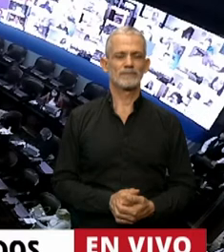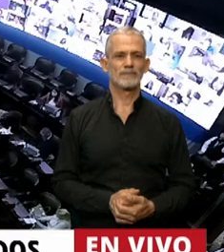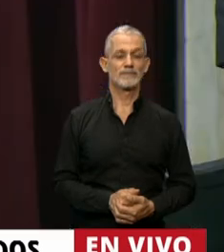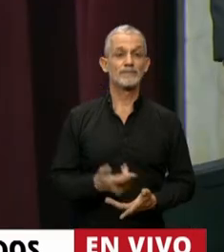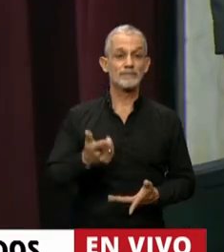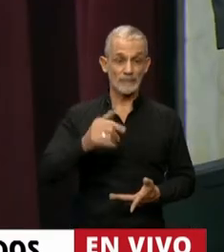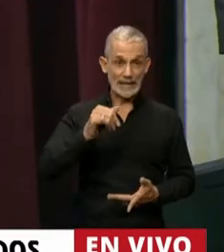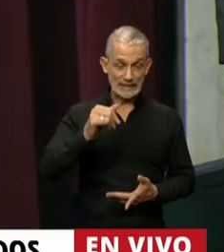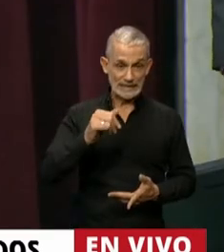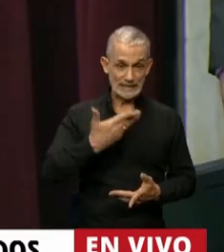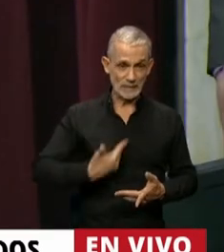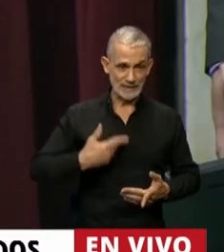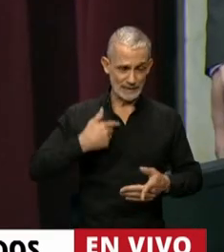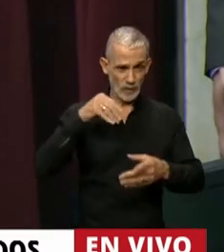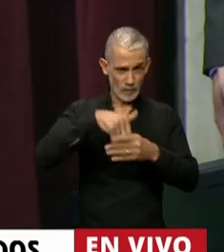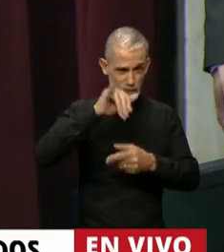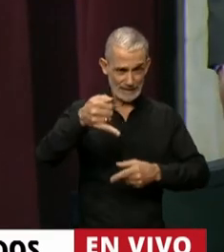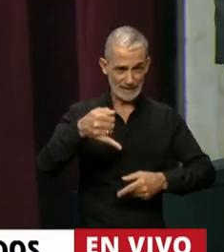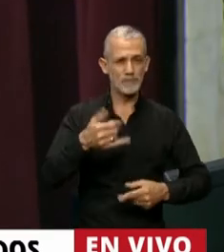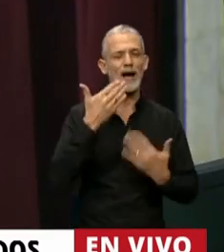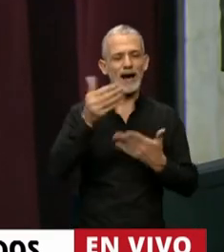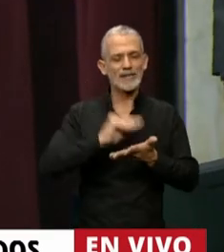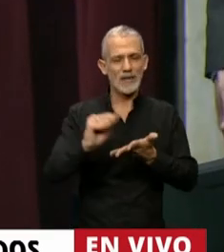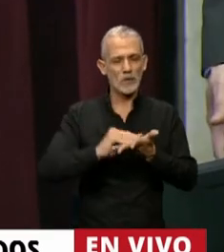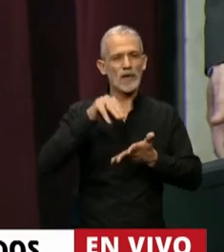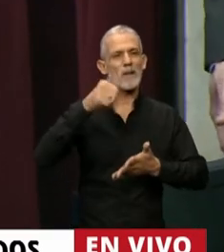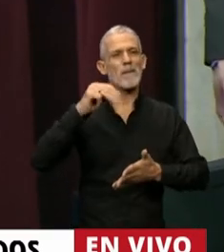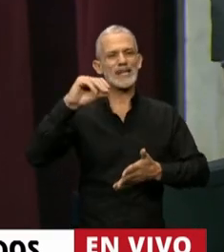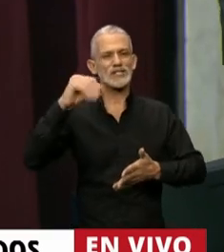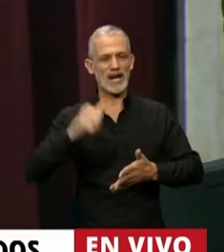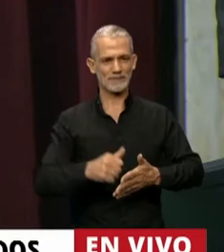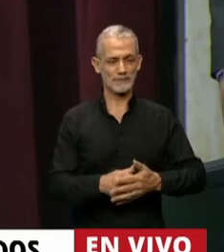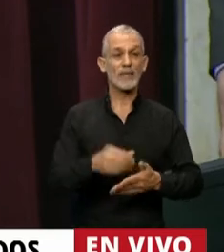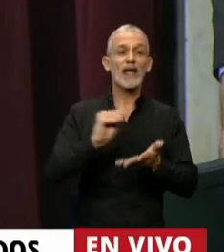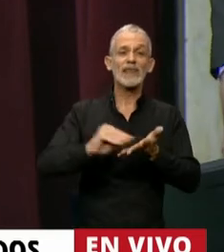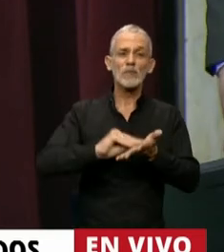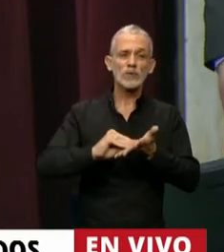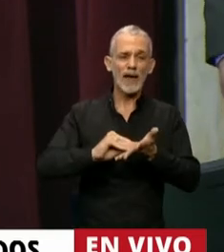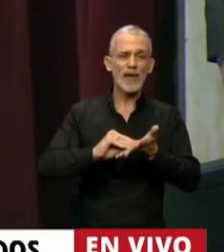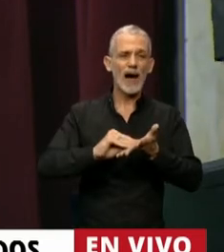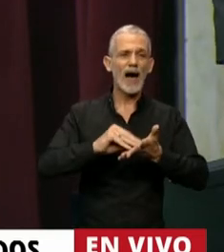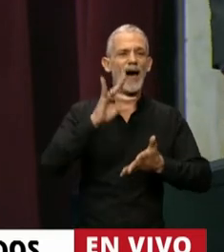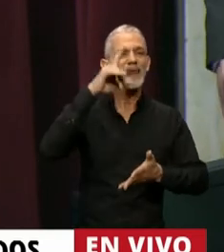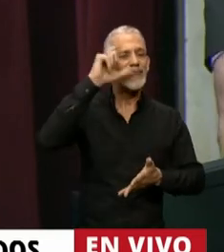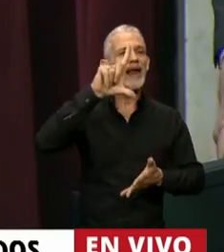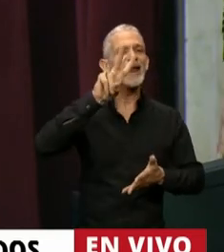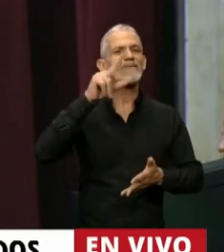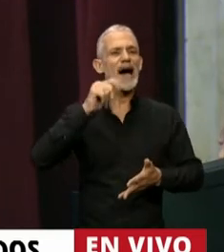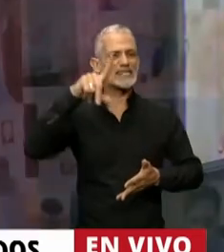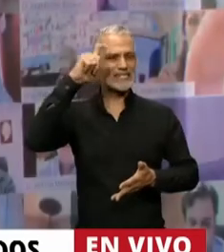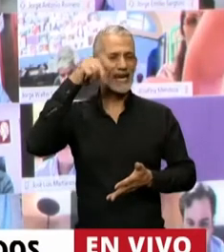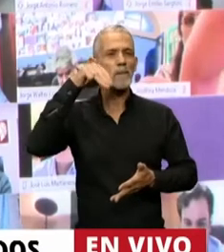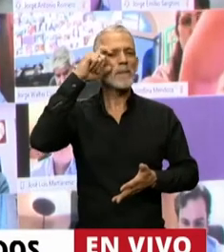Sí, presidente, afirmativo. Gracias, diputada Macha. Diputada Gladys del Valle